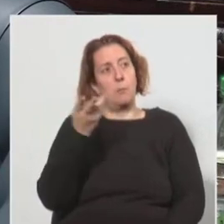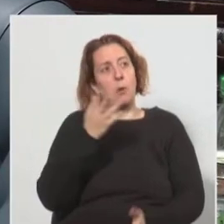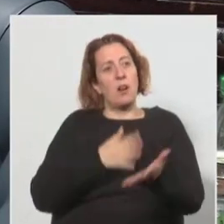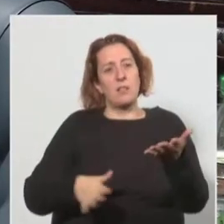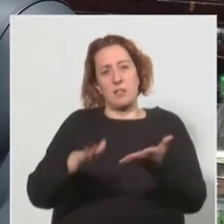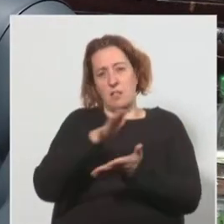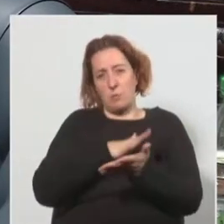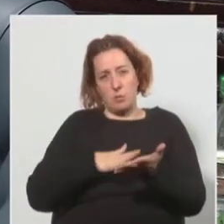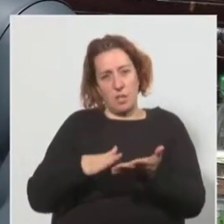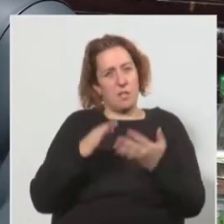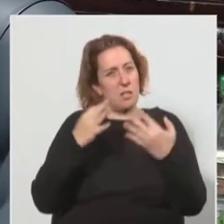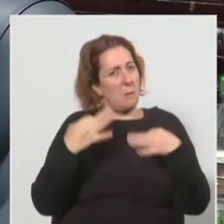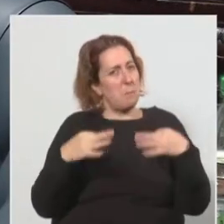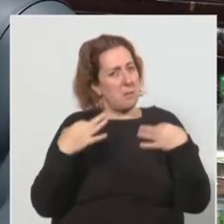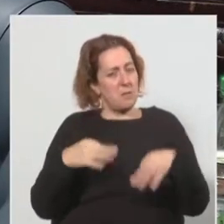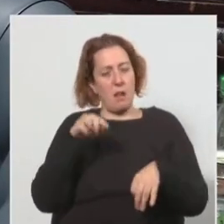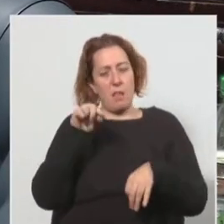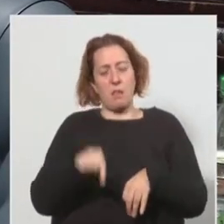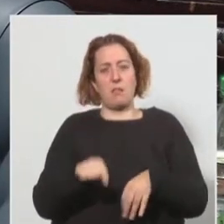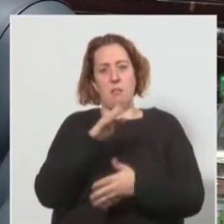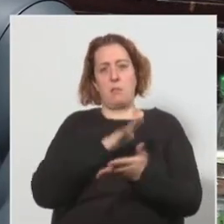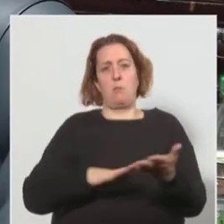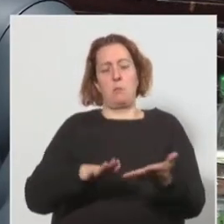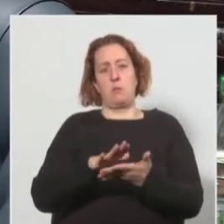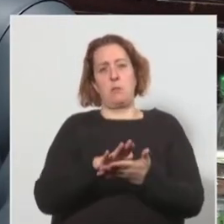las peculiaridades de este caso?